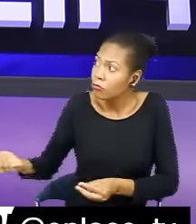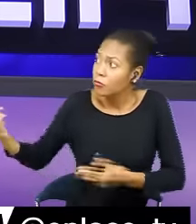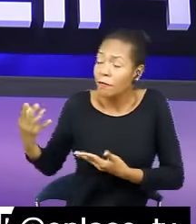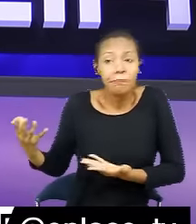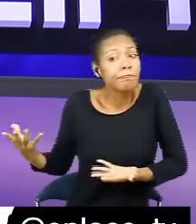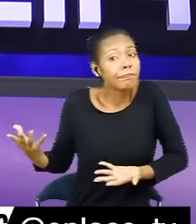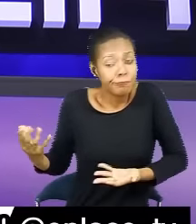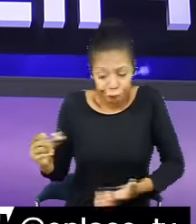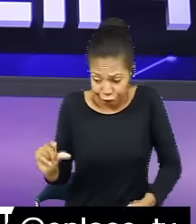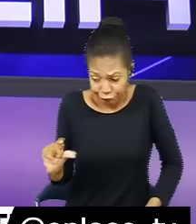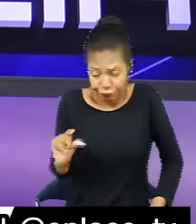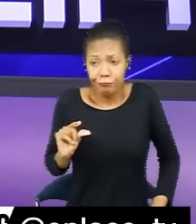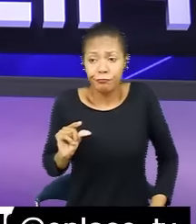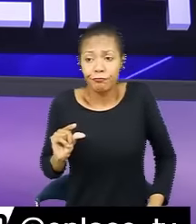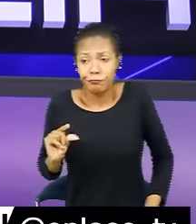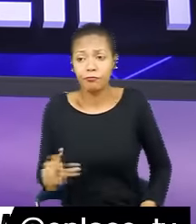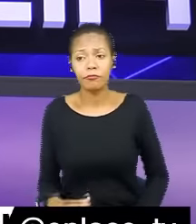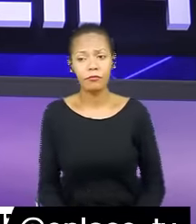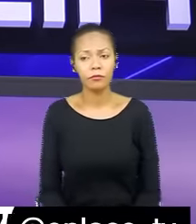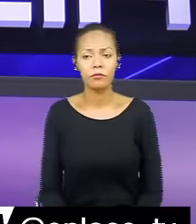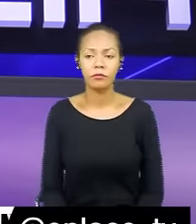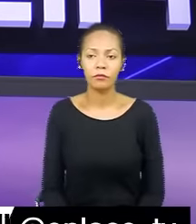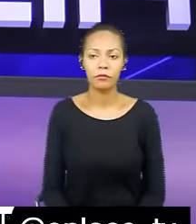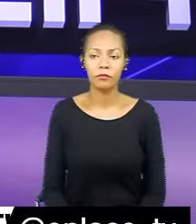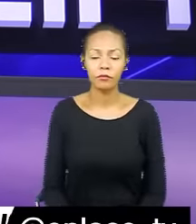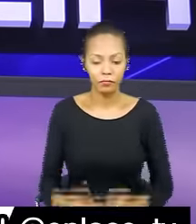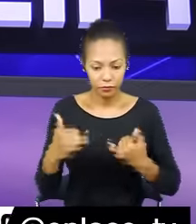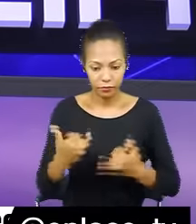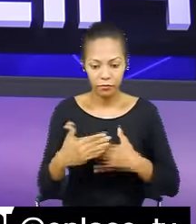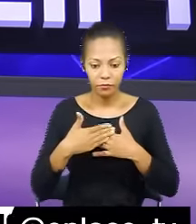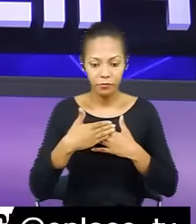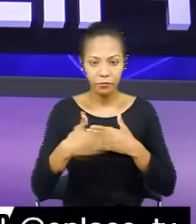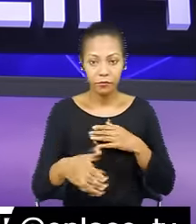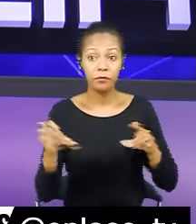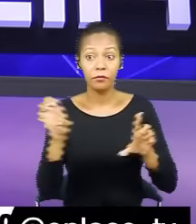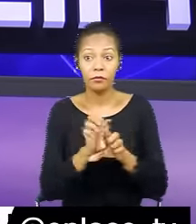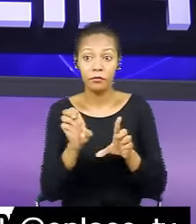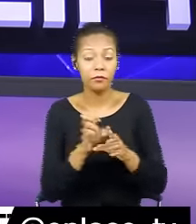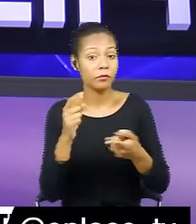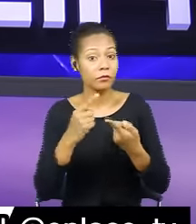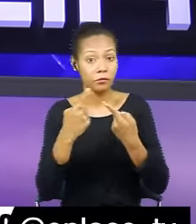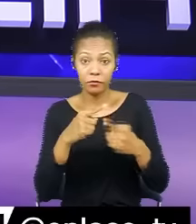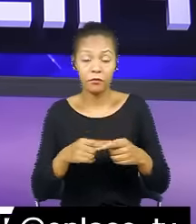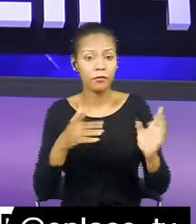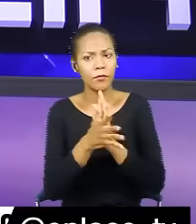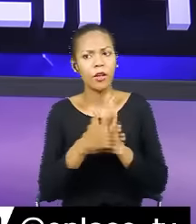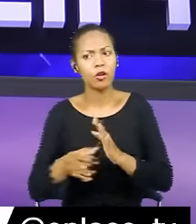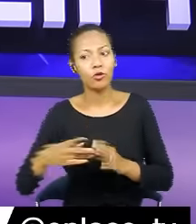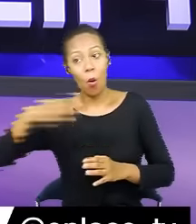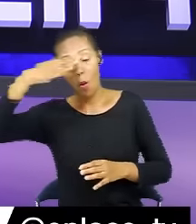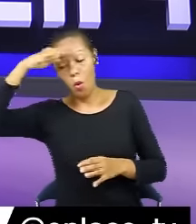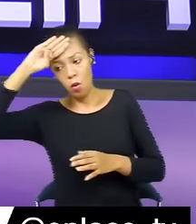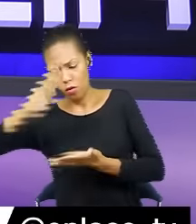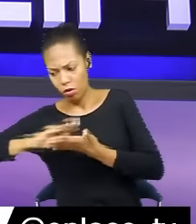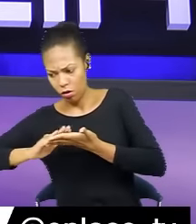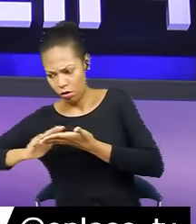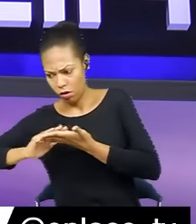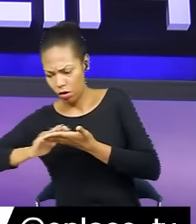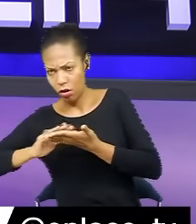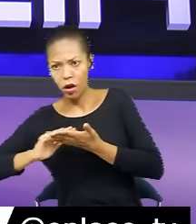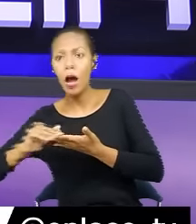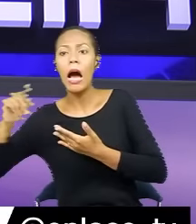Y a partir de hoy en Enlace Noticias estaremos socializando gran parte de los acuerdos de paz entre las FARC y el gobierno nacional para que la